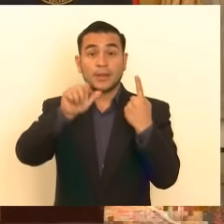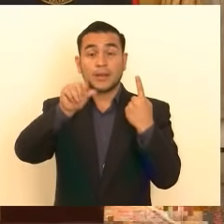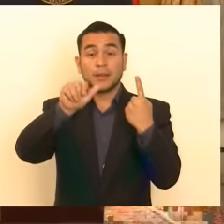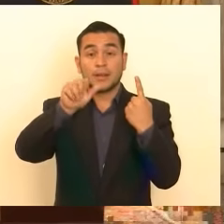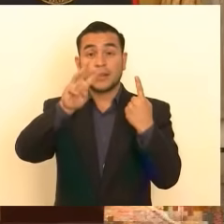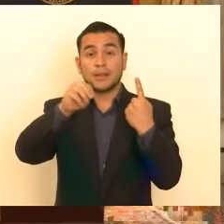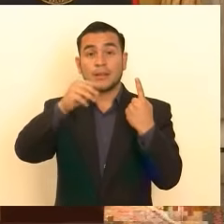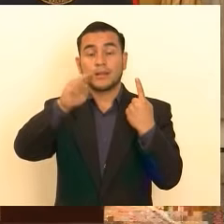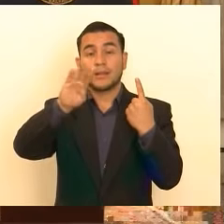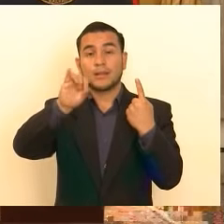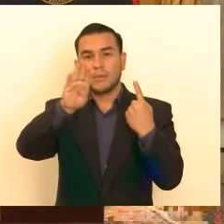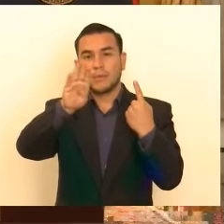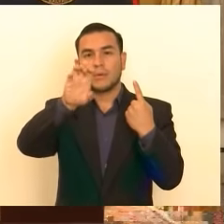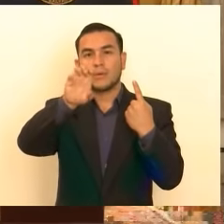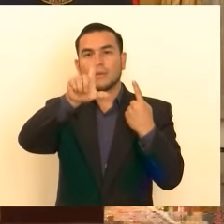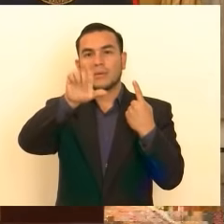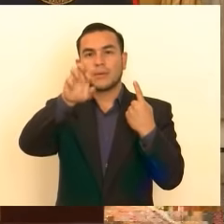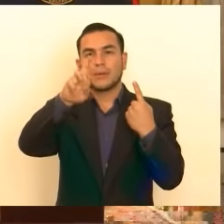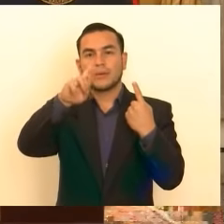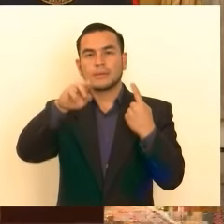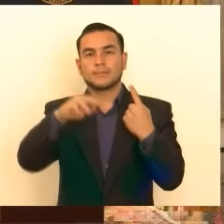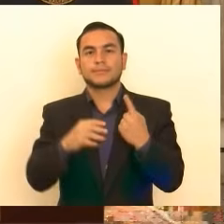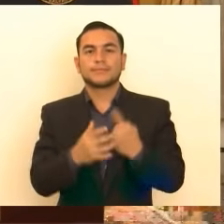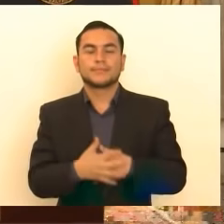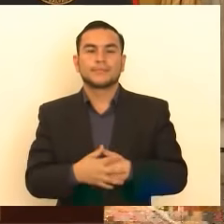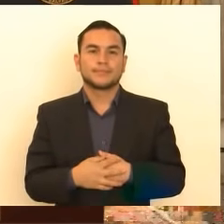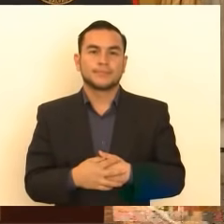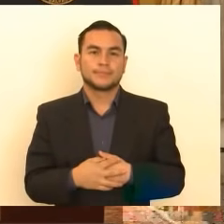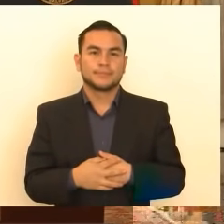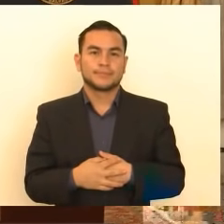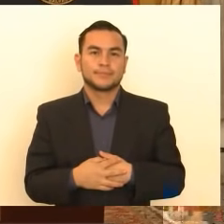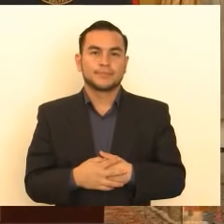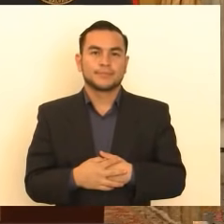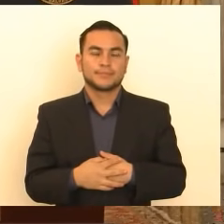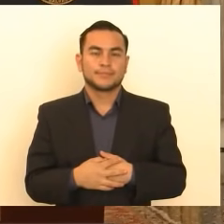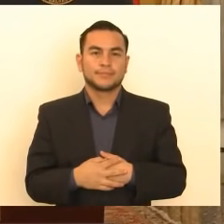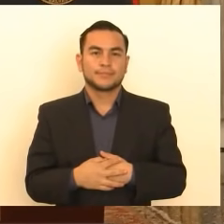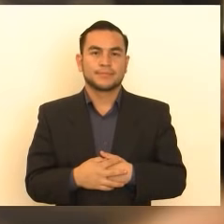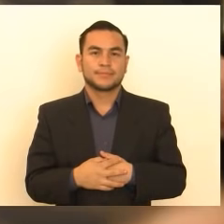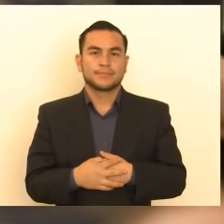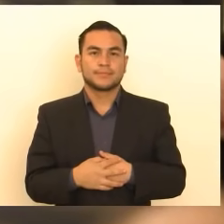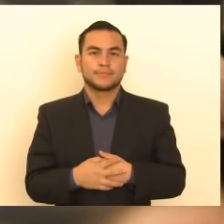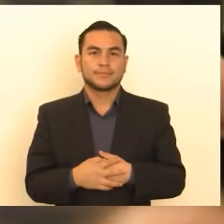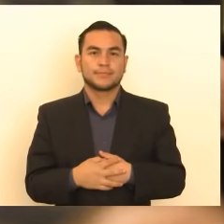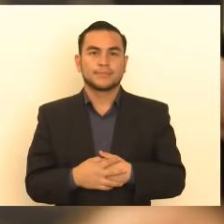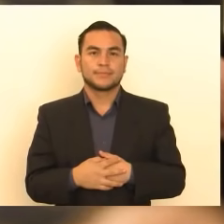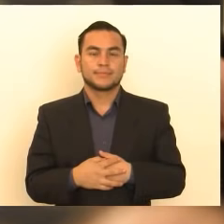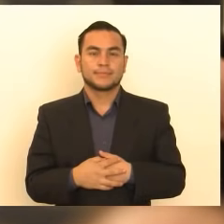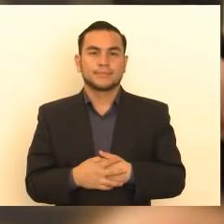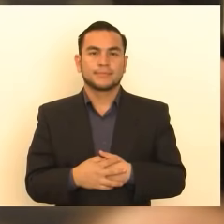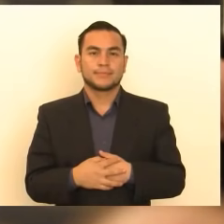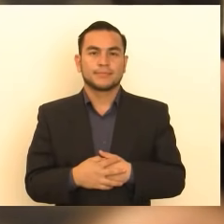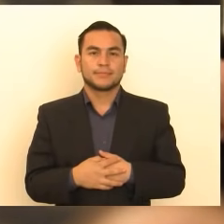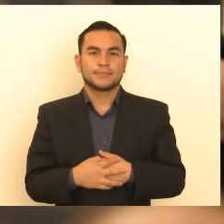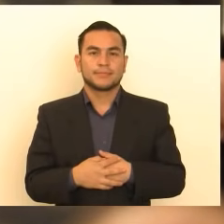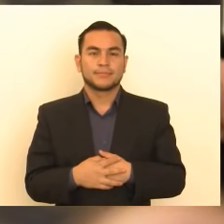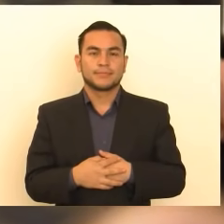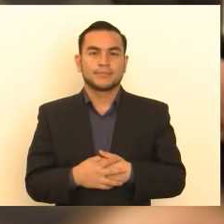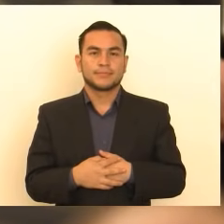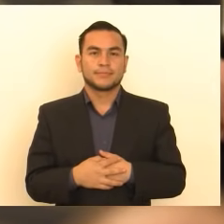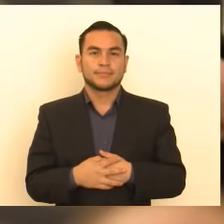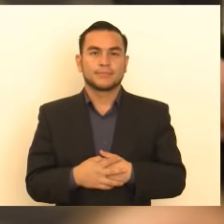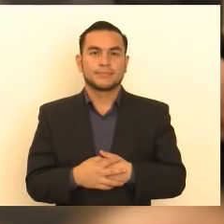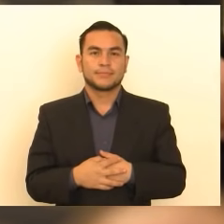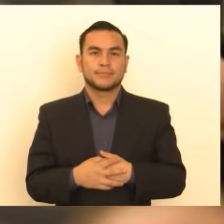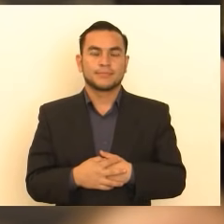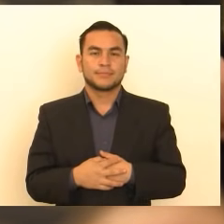es que nuestro presidente vuelve a hacerlo una vez más. ¿Y a qué me refiero con esto? Bueno, pues resulta que el presidente de